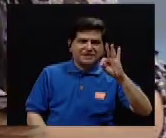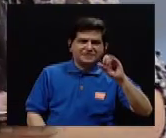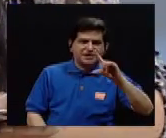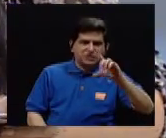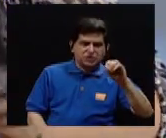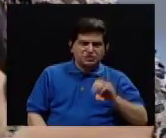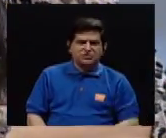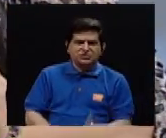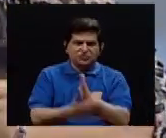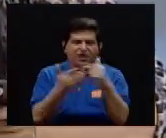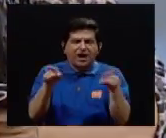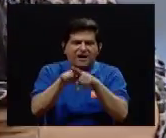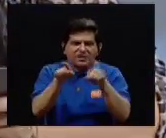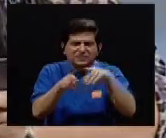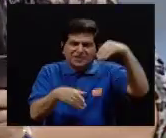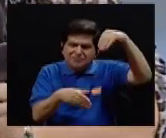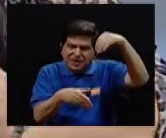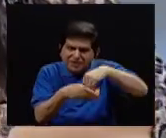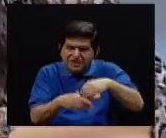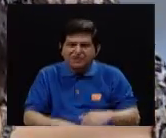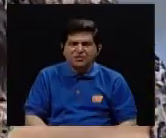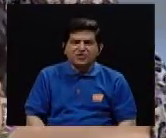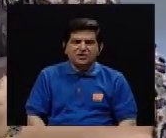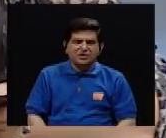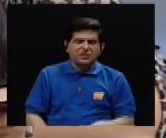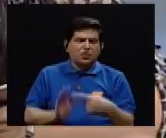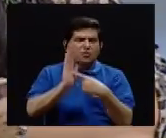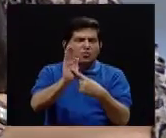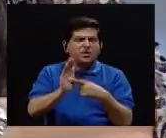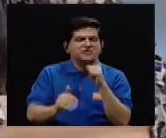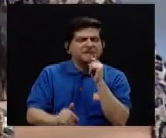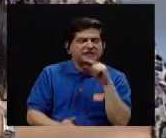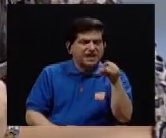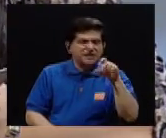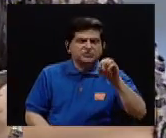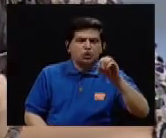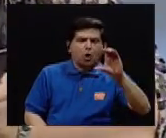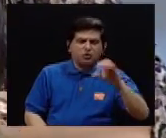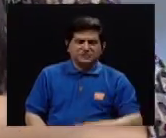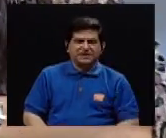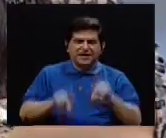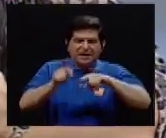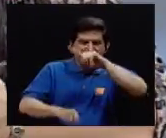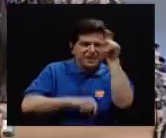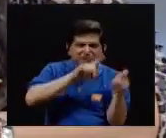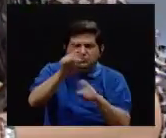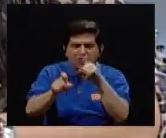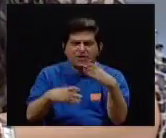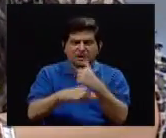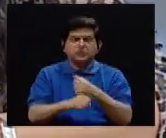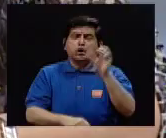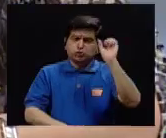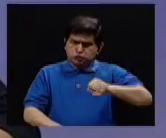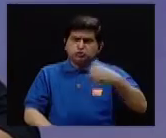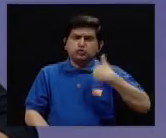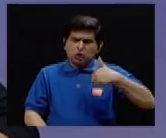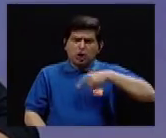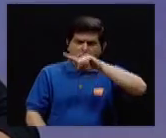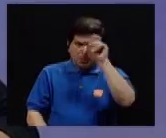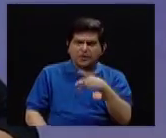que sí. Hay algo también dentro de la producción que nos habla de quién es Oscar Castillo, el hombre que pregunta. Sí, el